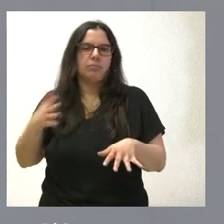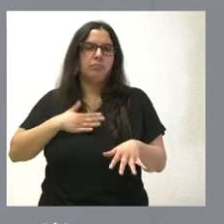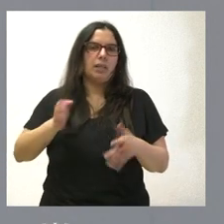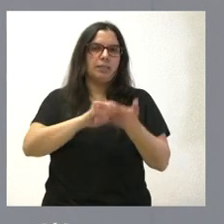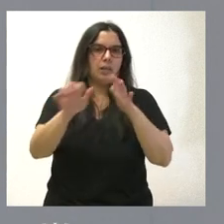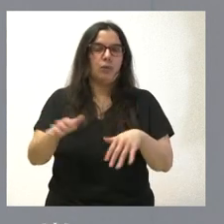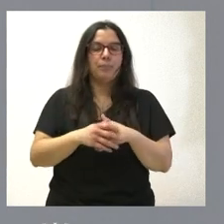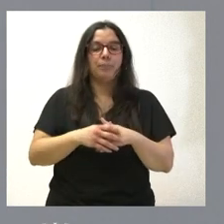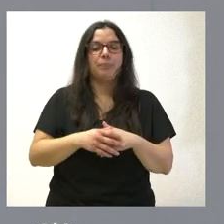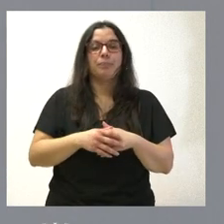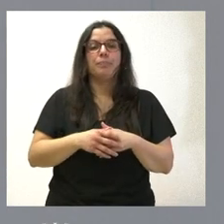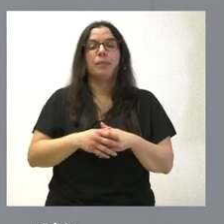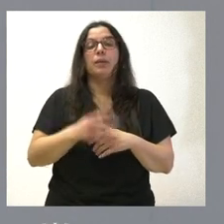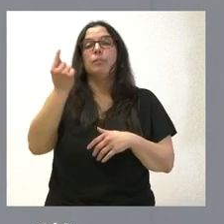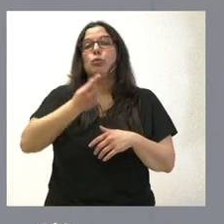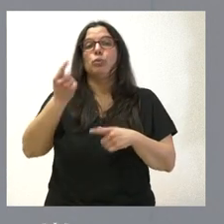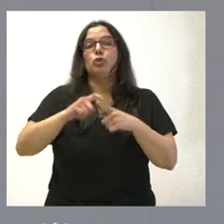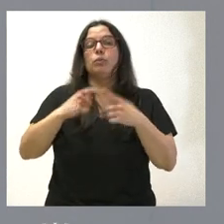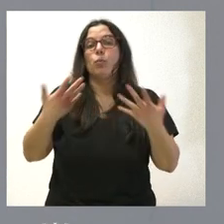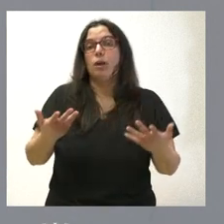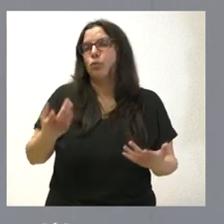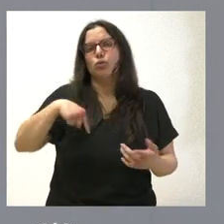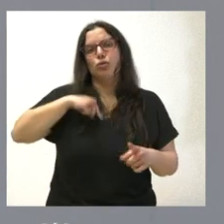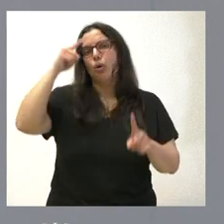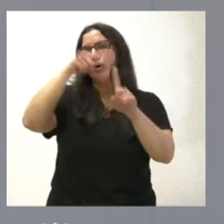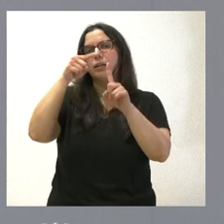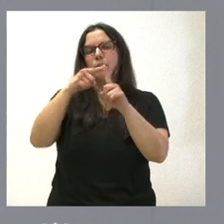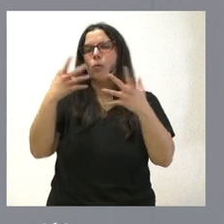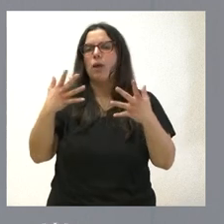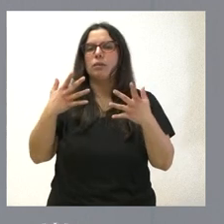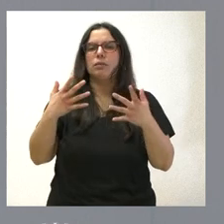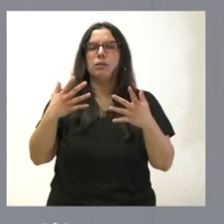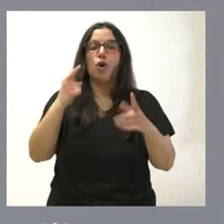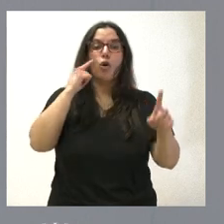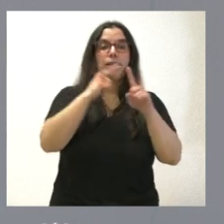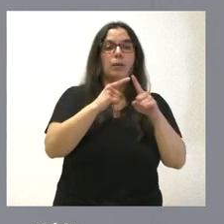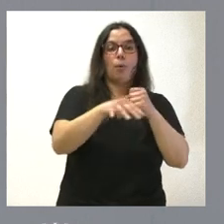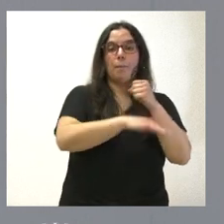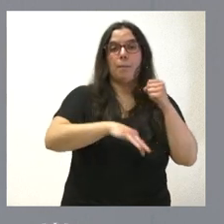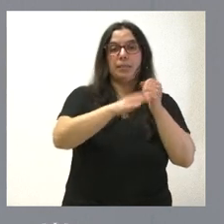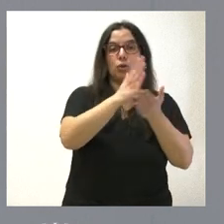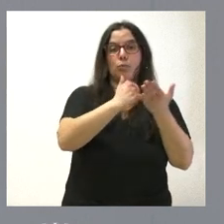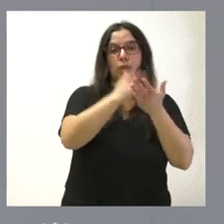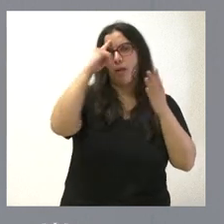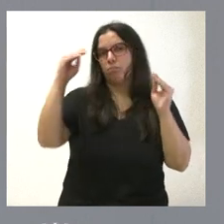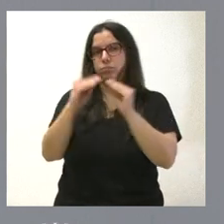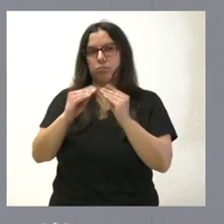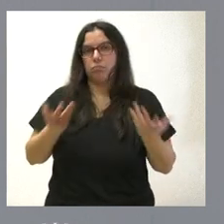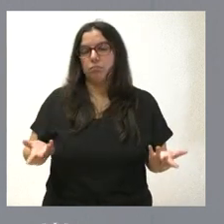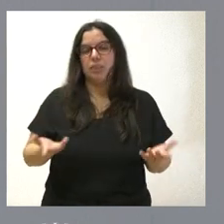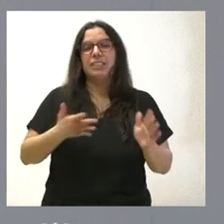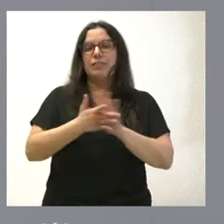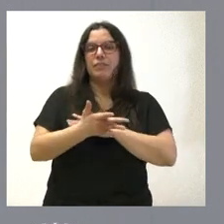león qué podemos esper de los presupuestos Pues los presupuestos Nuestro objetivo es que sean compatibles con los objetivos básicos que tenemos como comunidad Autónoma básicamente que